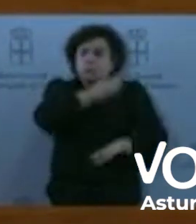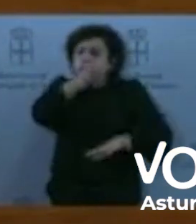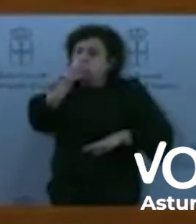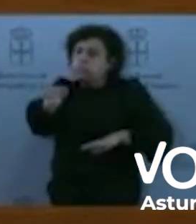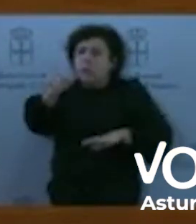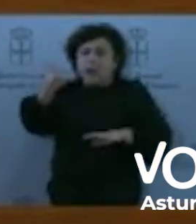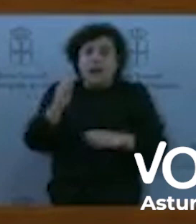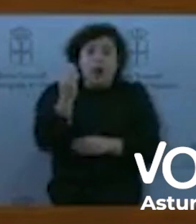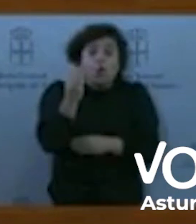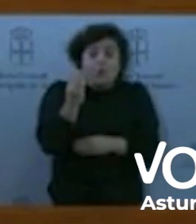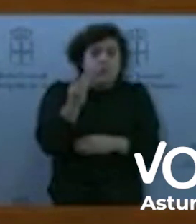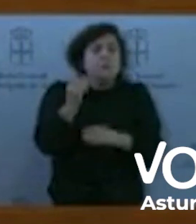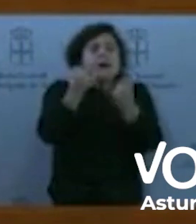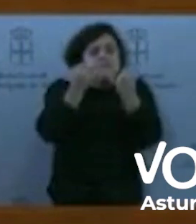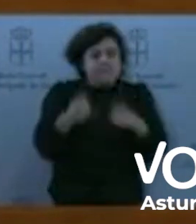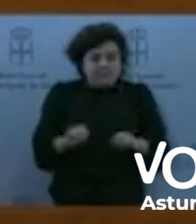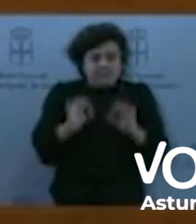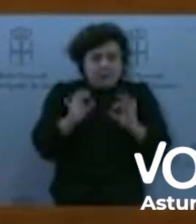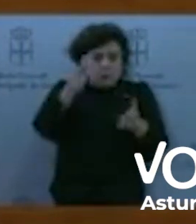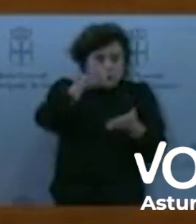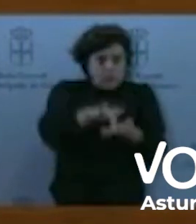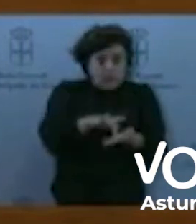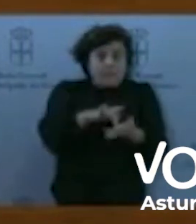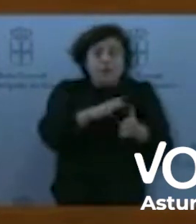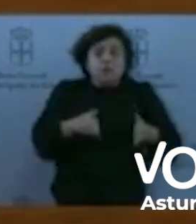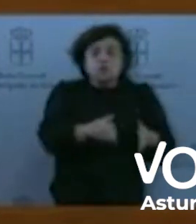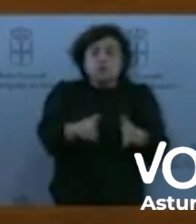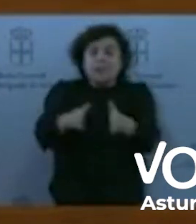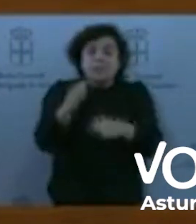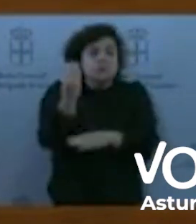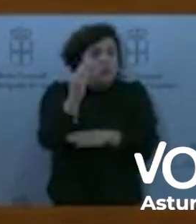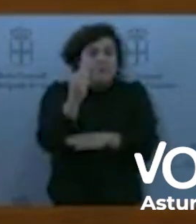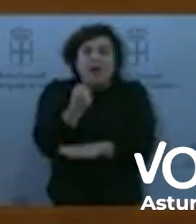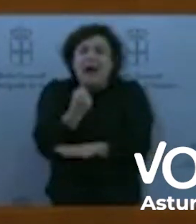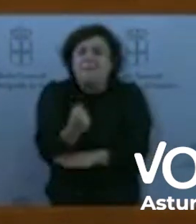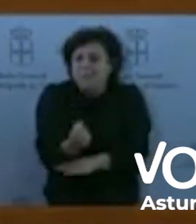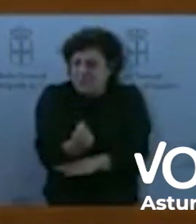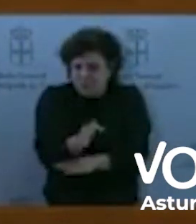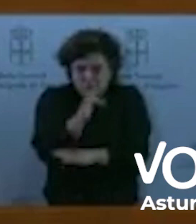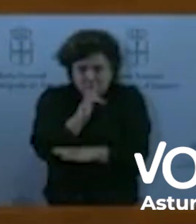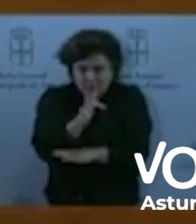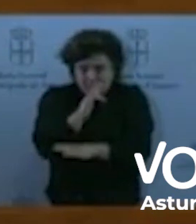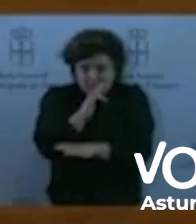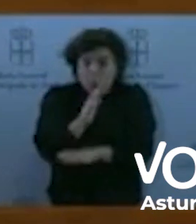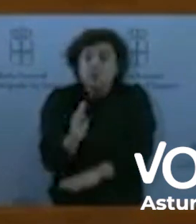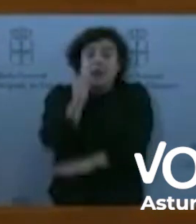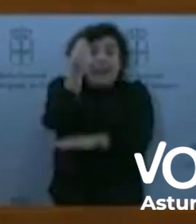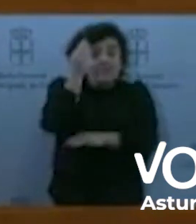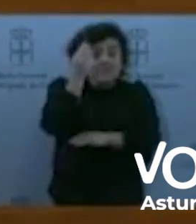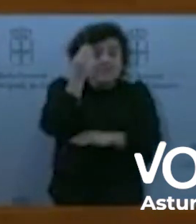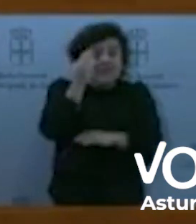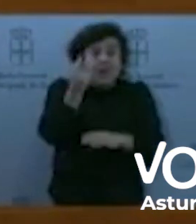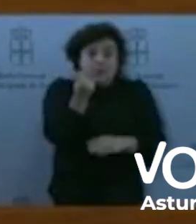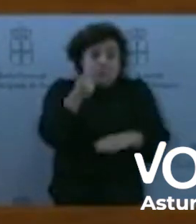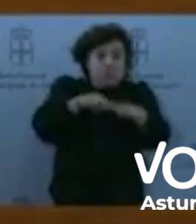los caminos de Covadonga siguen sin recibir el apoyo que merecen. Ni el Real Sitio recibe los recursos públicos mínimos imprescindibles como uno de